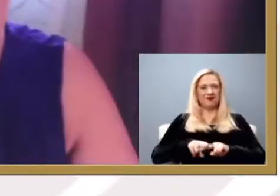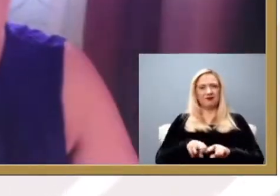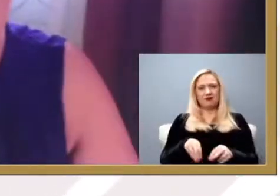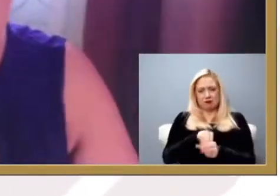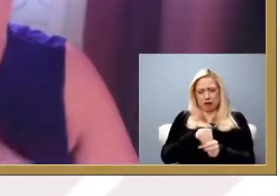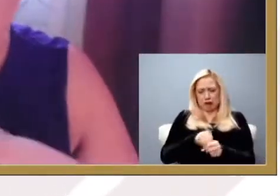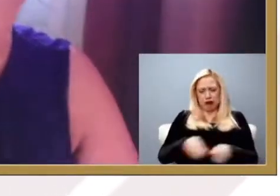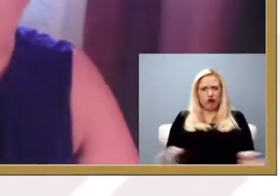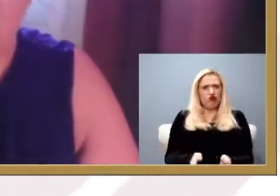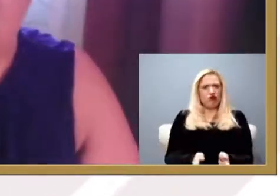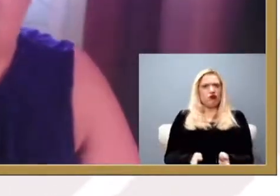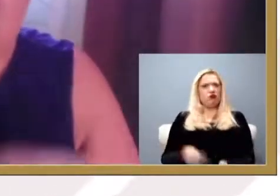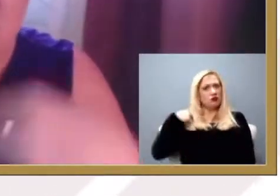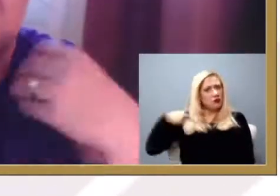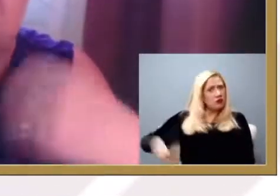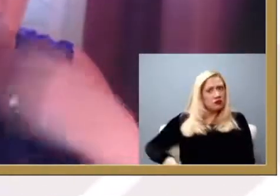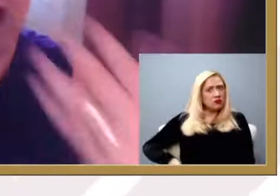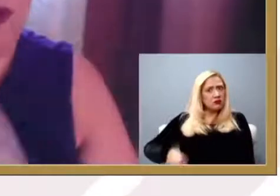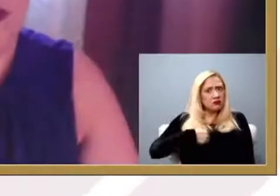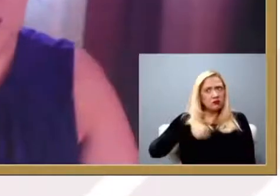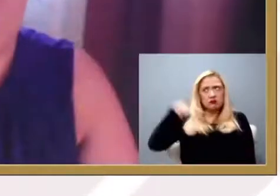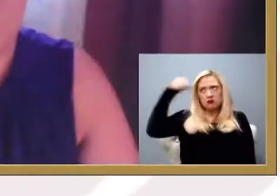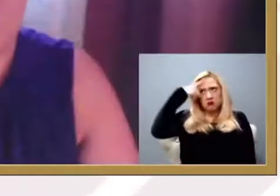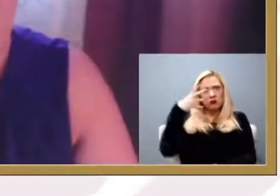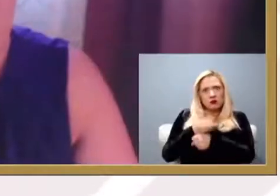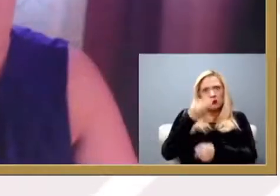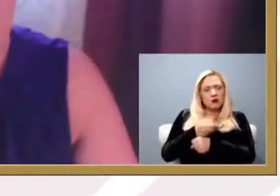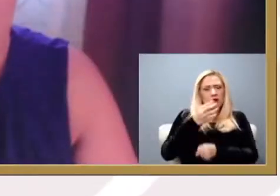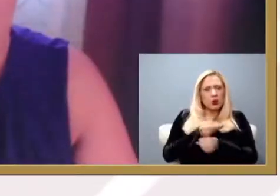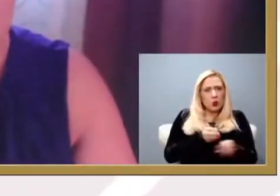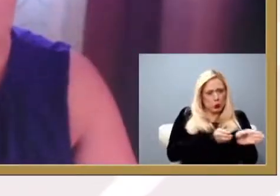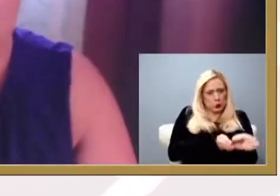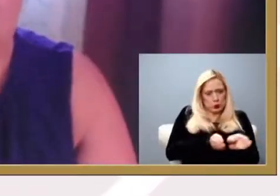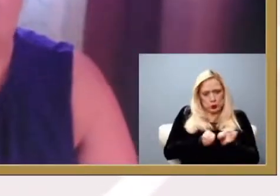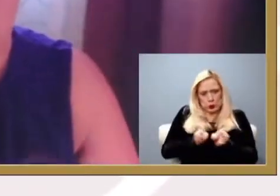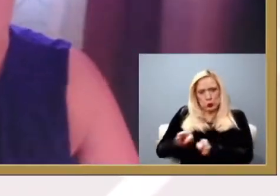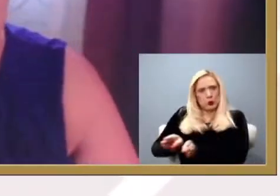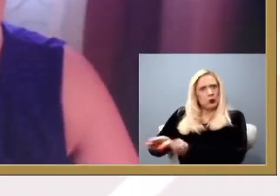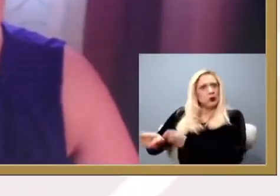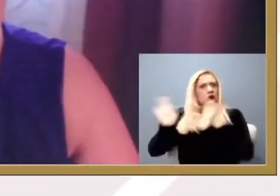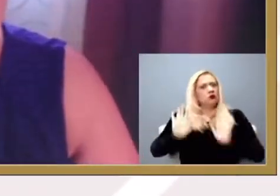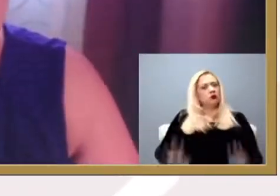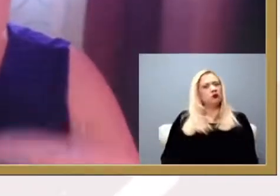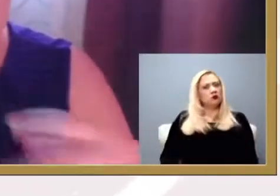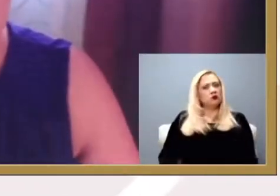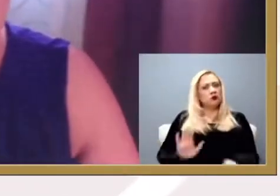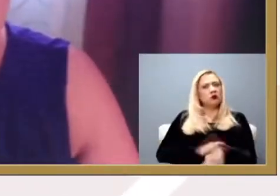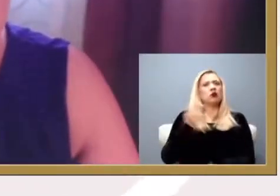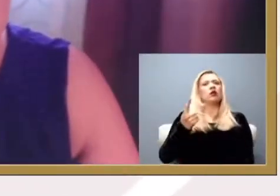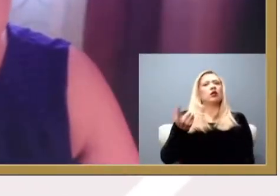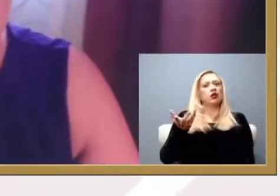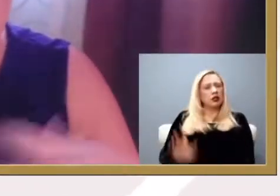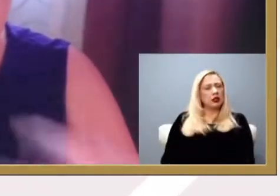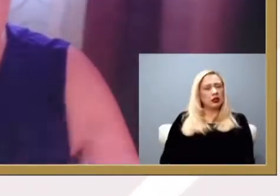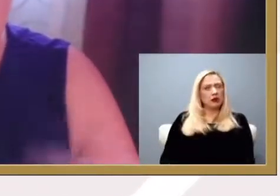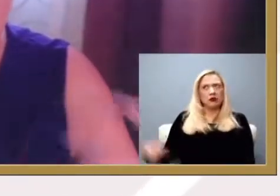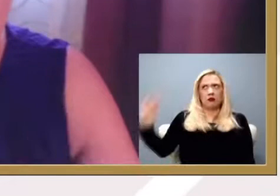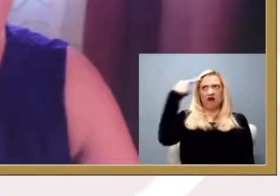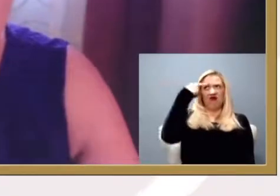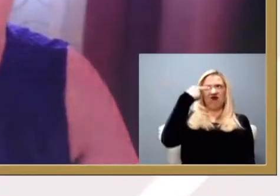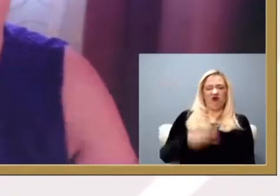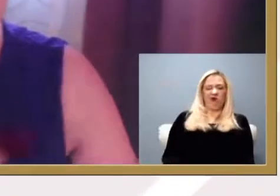me echas la culpa a mí? ¿O por qué me ves de esa manera cuando subo a la combi, cuando subo a la camioneta? En lugar de que estemos